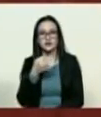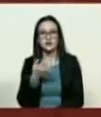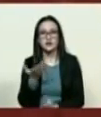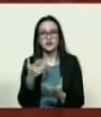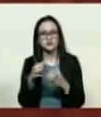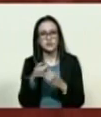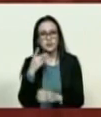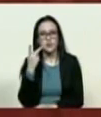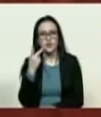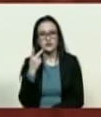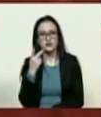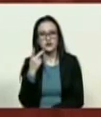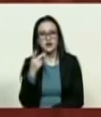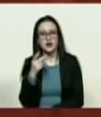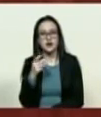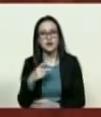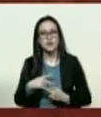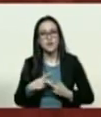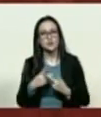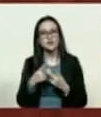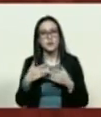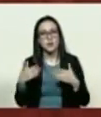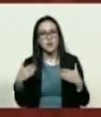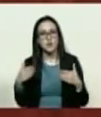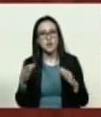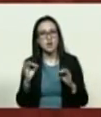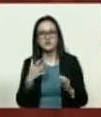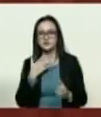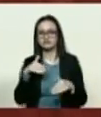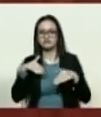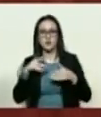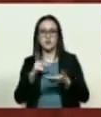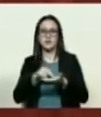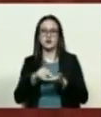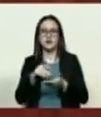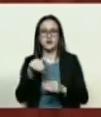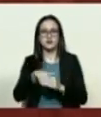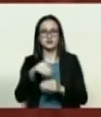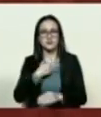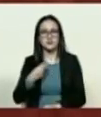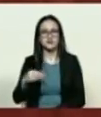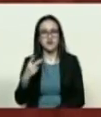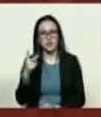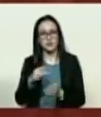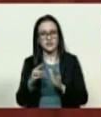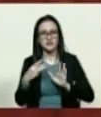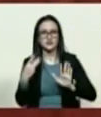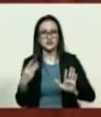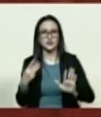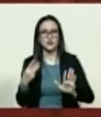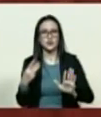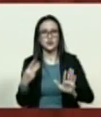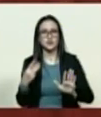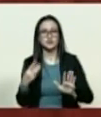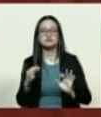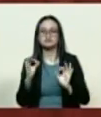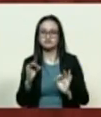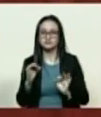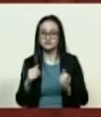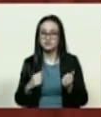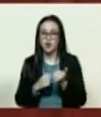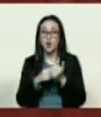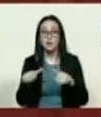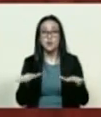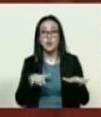organización política Voluntad Popular fijó posición y aseguró que no iba a participar en las elecciones presidenciales de 2018. Por el contrario, afirmó que iba a impulsar